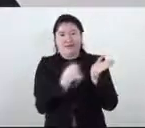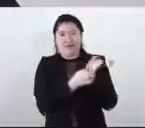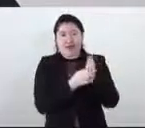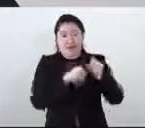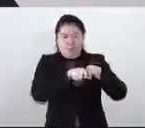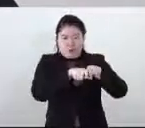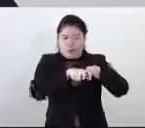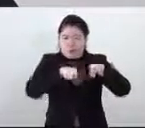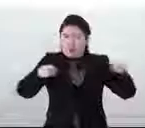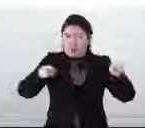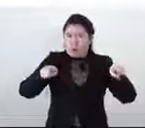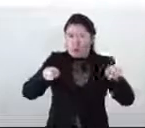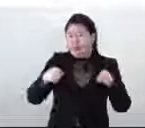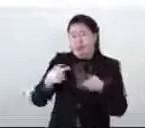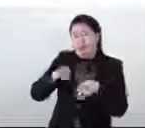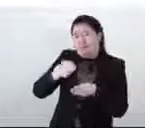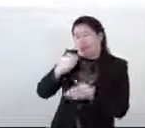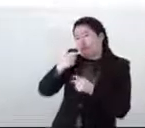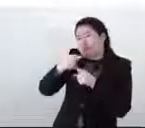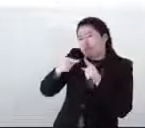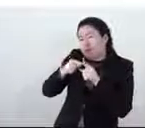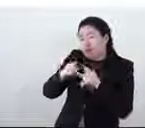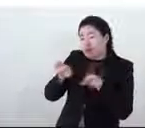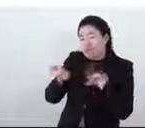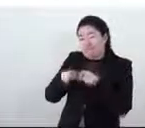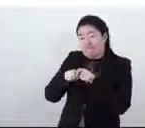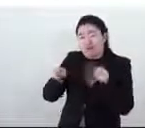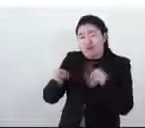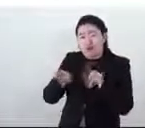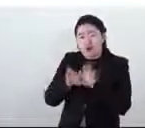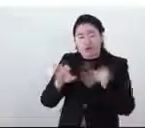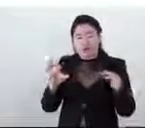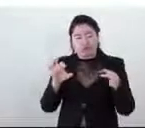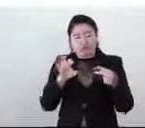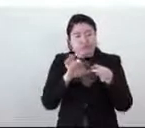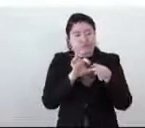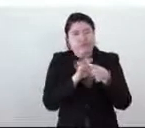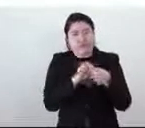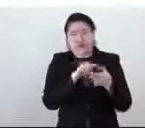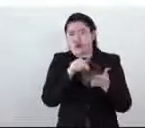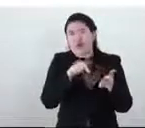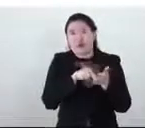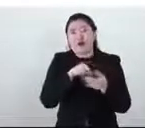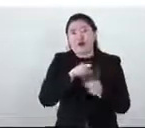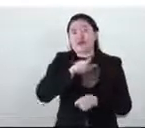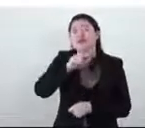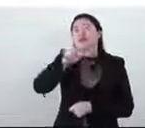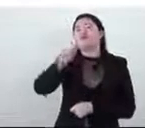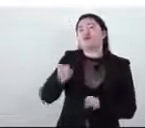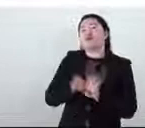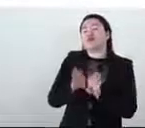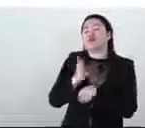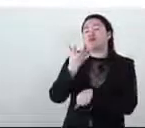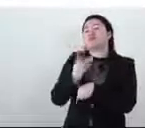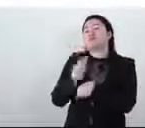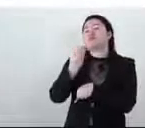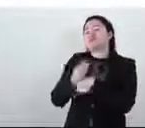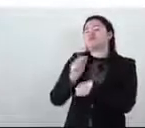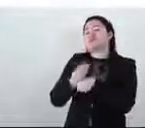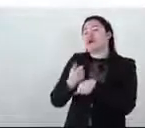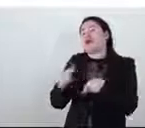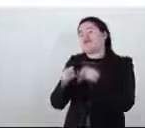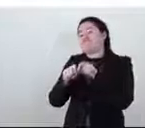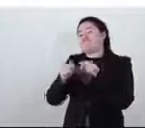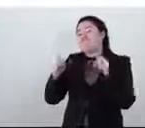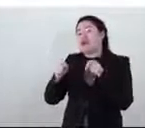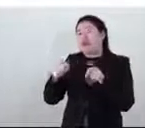mitad de la preparación de la junta. Al parecer, esta unión fue realizada en sitio y quizás después de un ajuste en sus dimensiones para